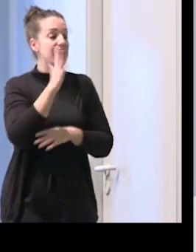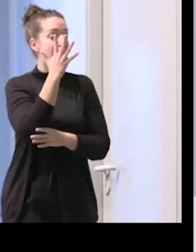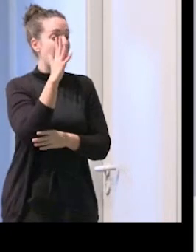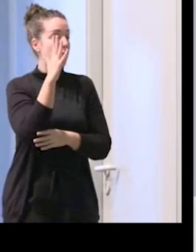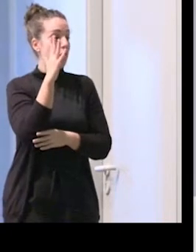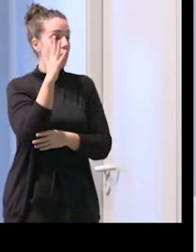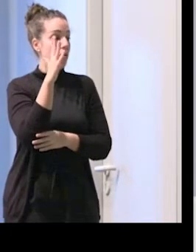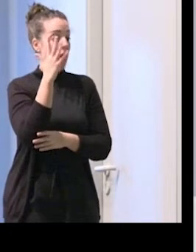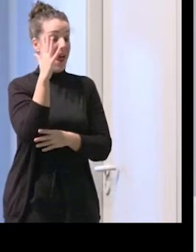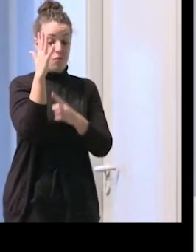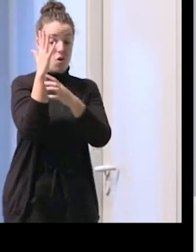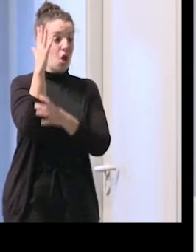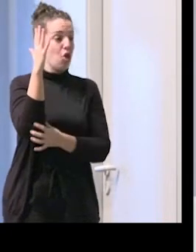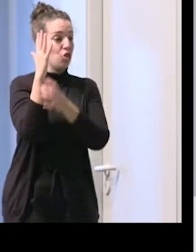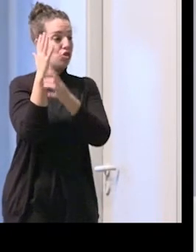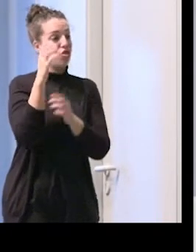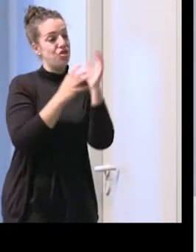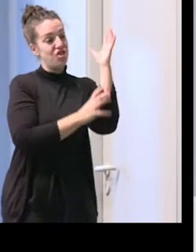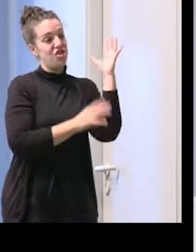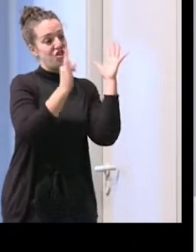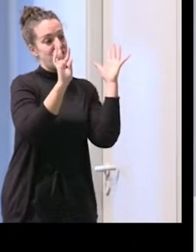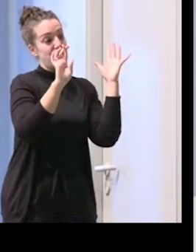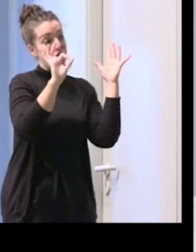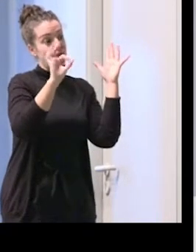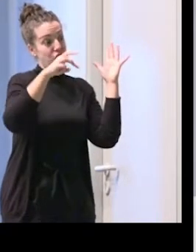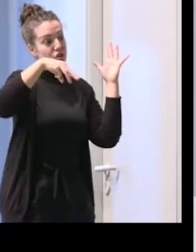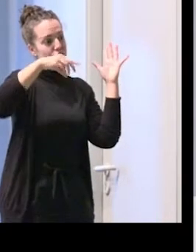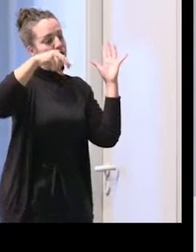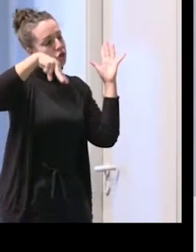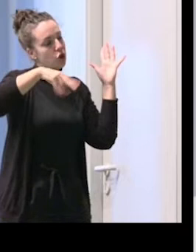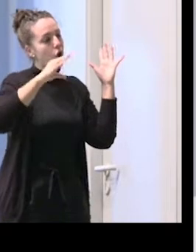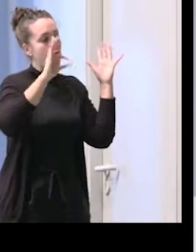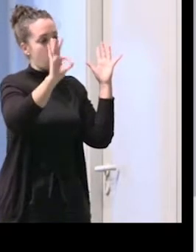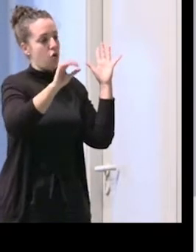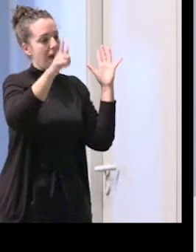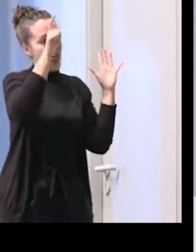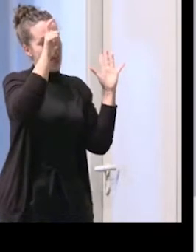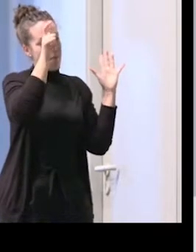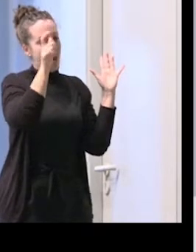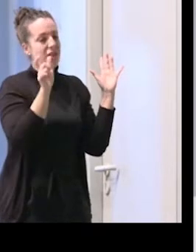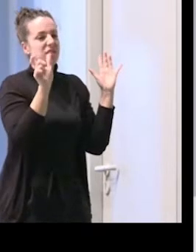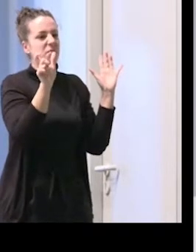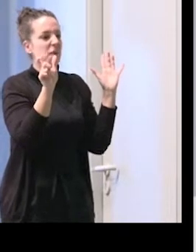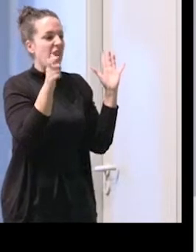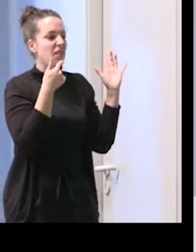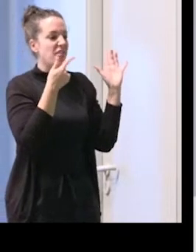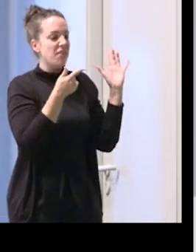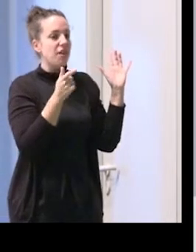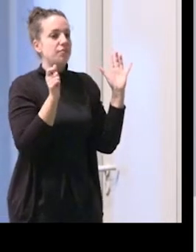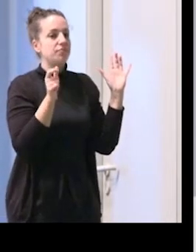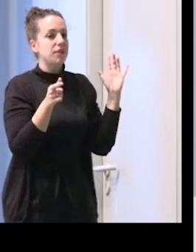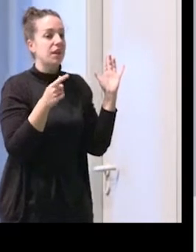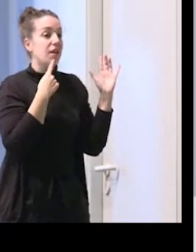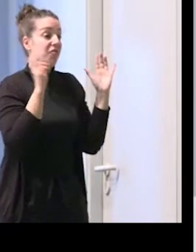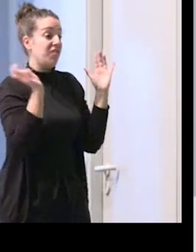el stem, es lo que en alemán define como Stammzelle, que es stem cell, y de allí viene el nombre de